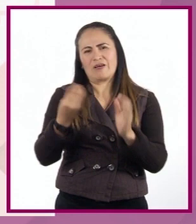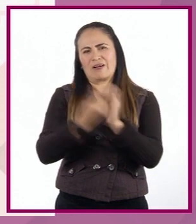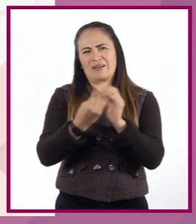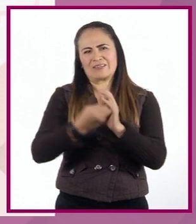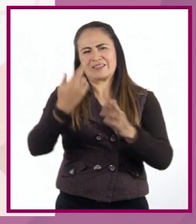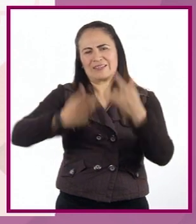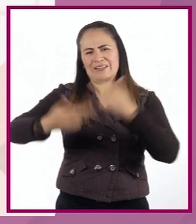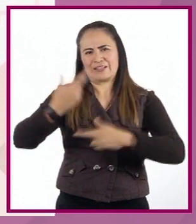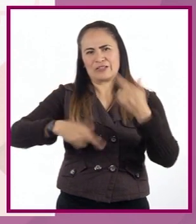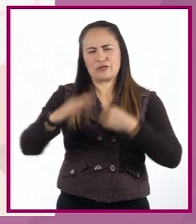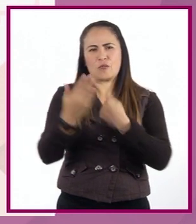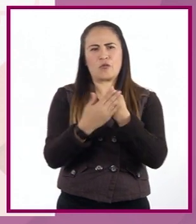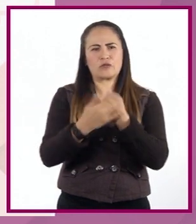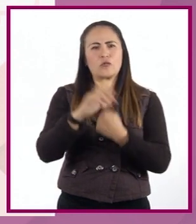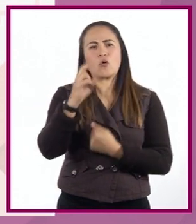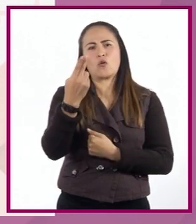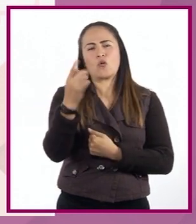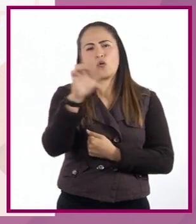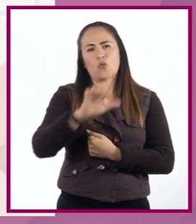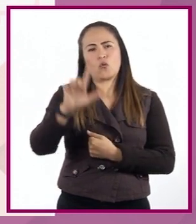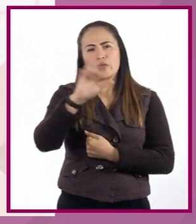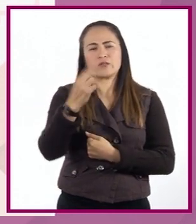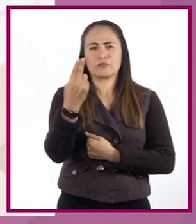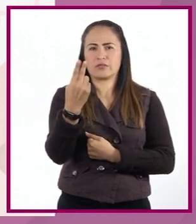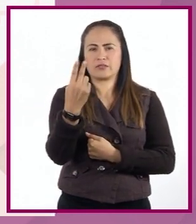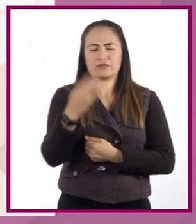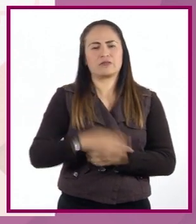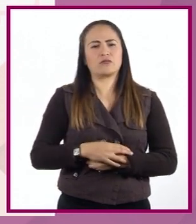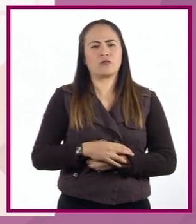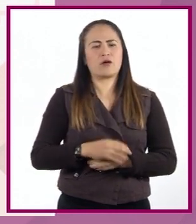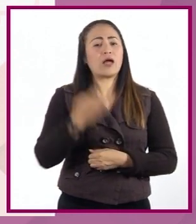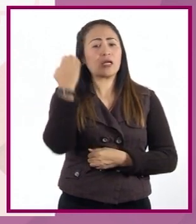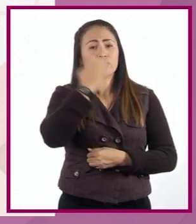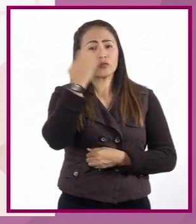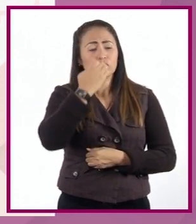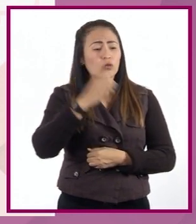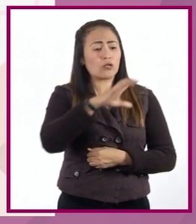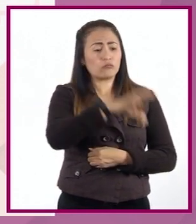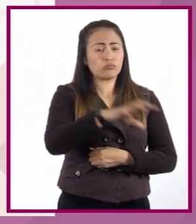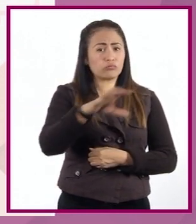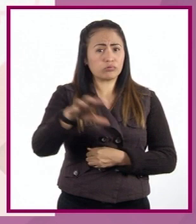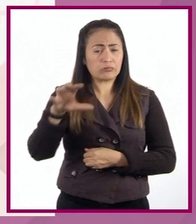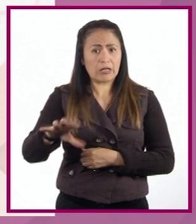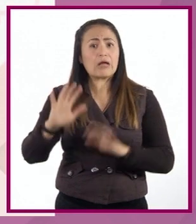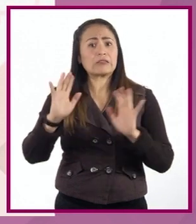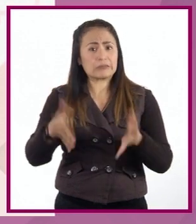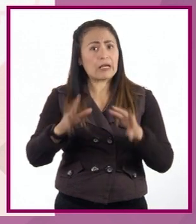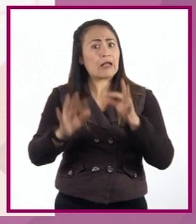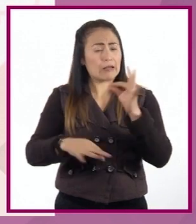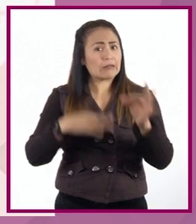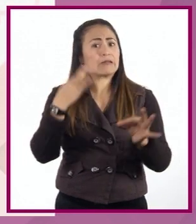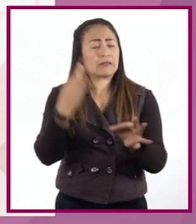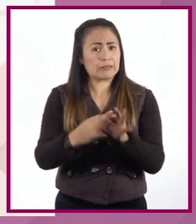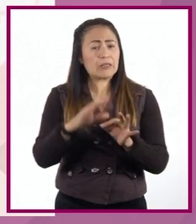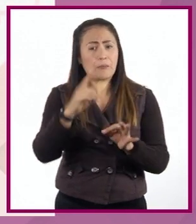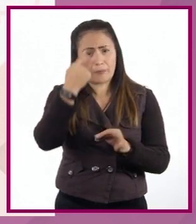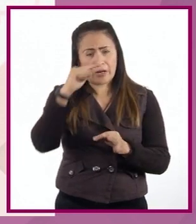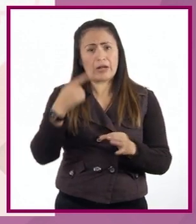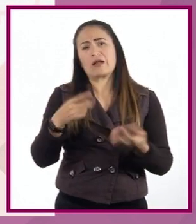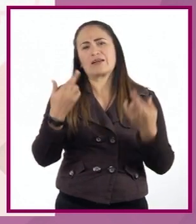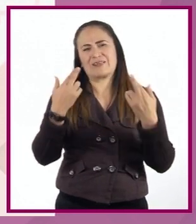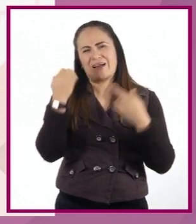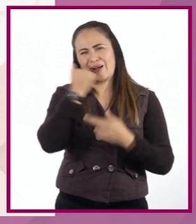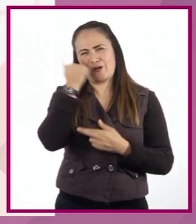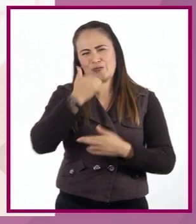próximo lunes 25. Facultades y escuelas están listas para que miles de universitarios vuelvan a clases,